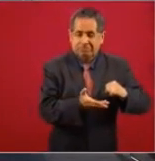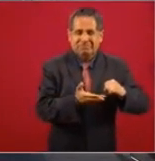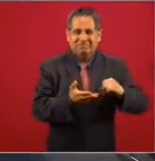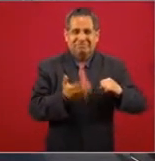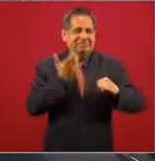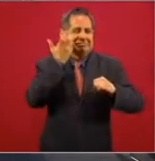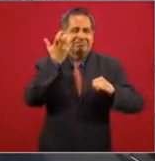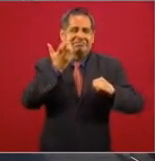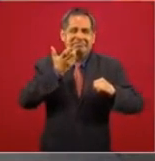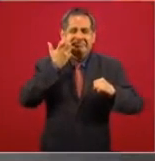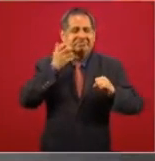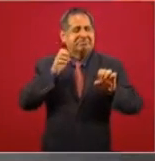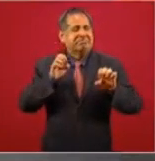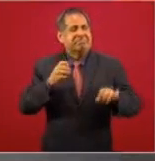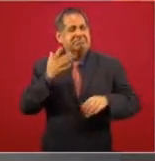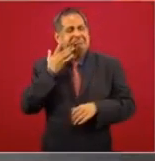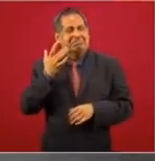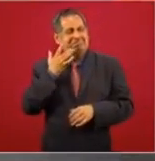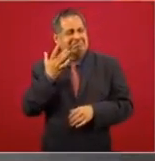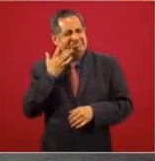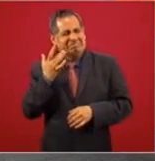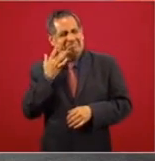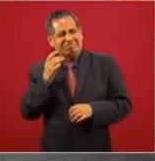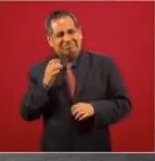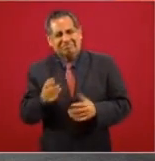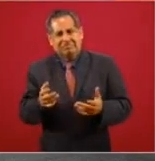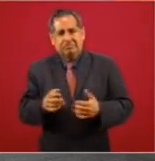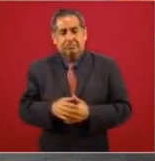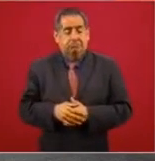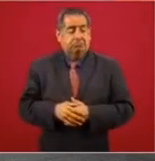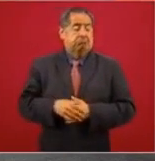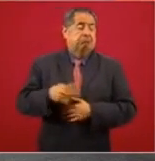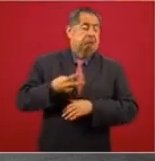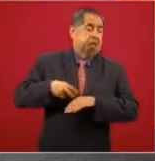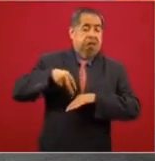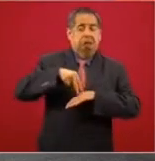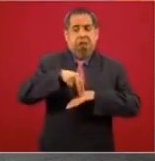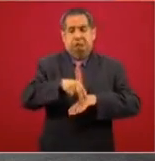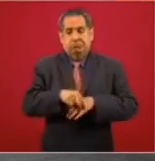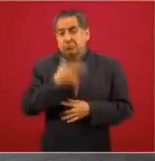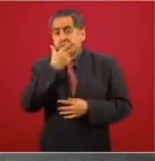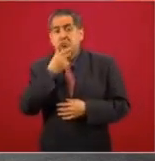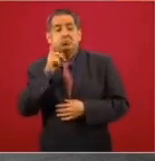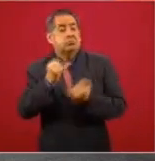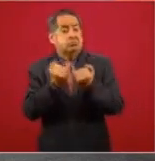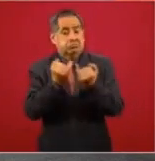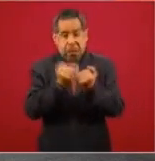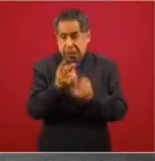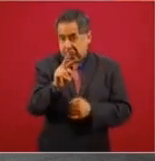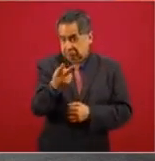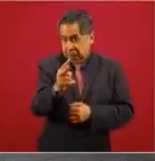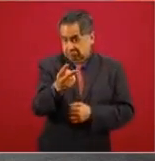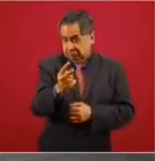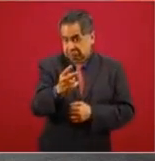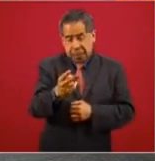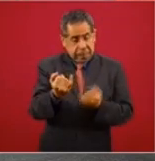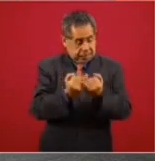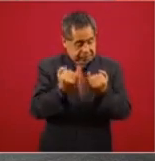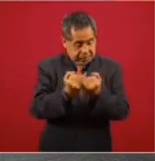para que se subieran. Y ahí va. Hombres y mujeres, porque esto es un